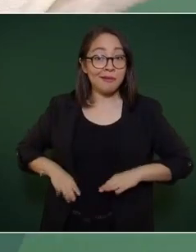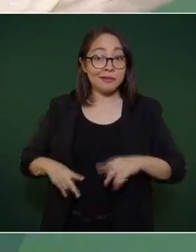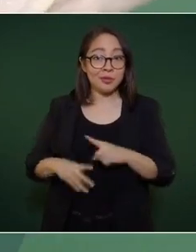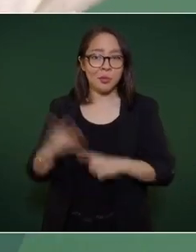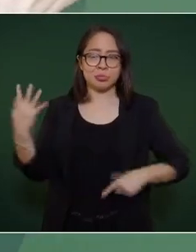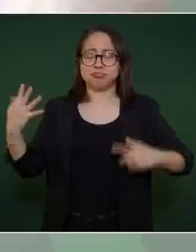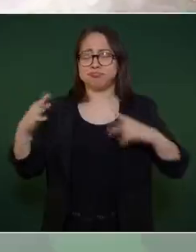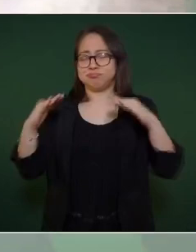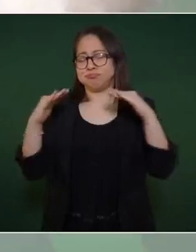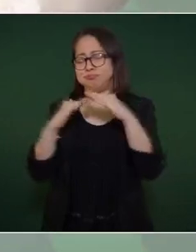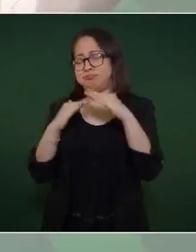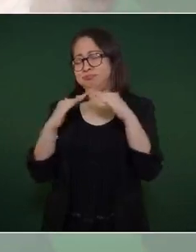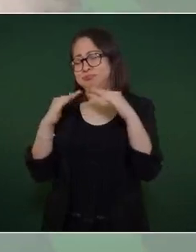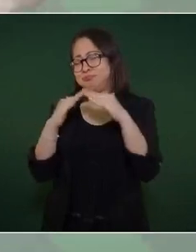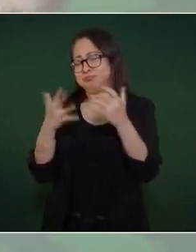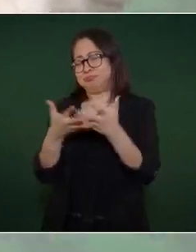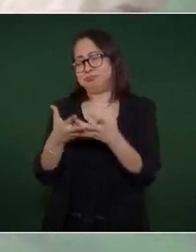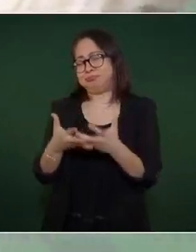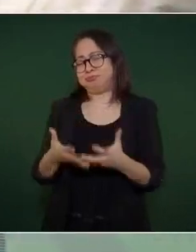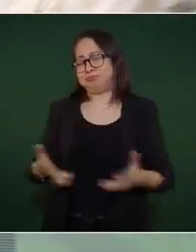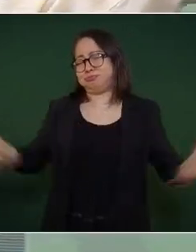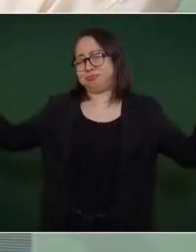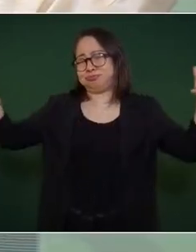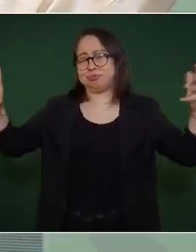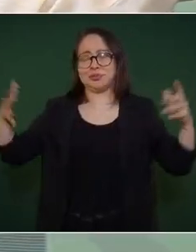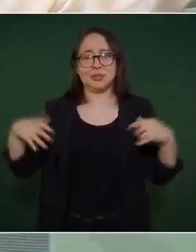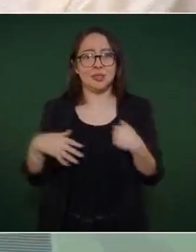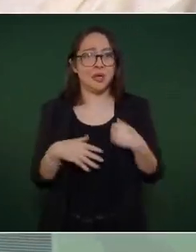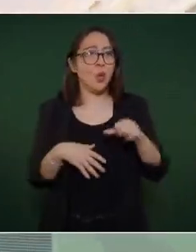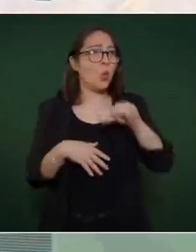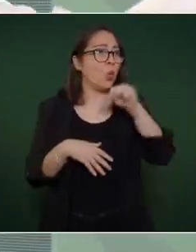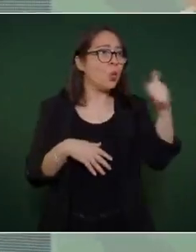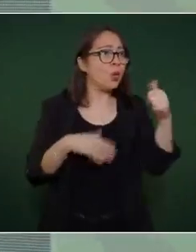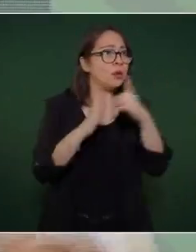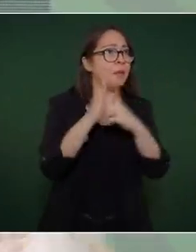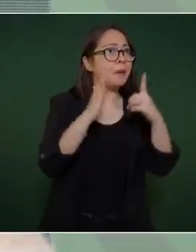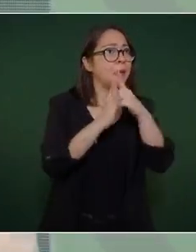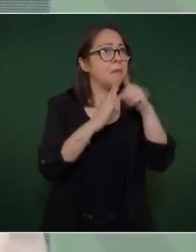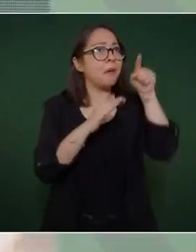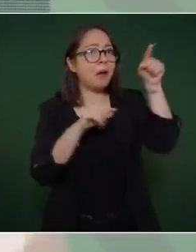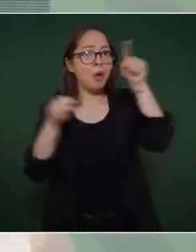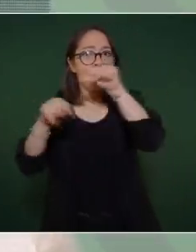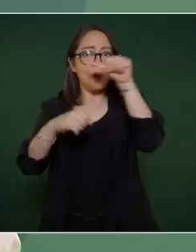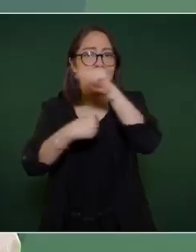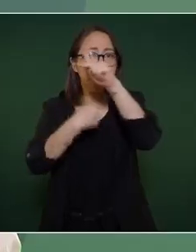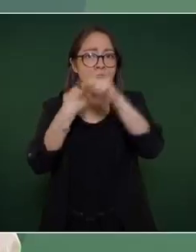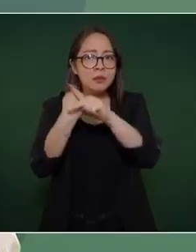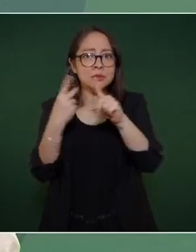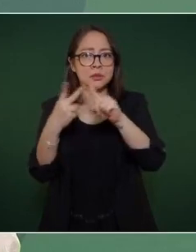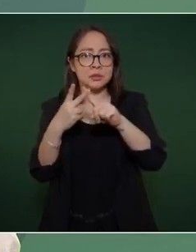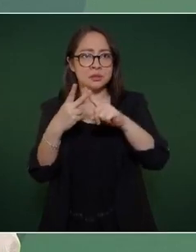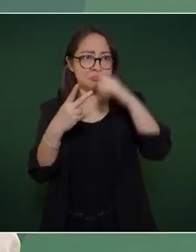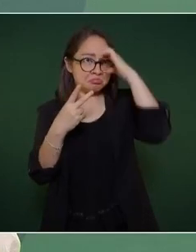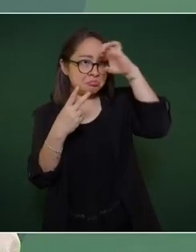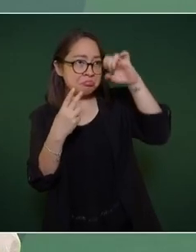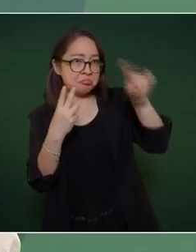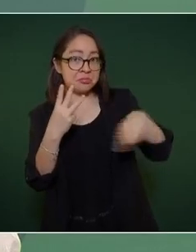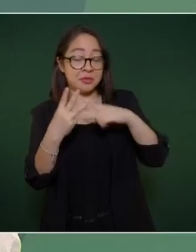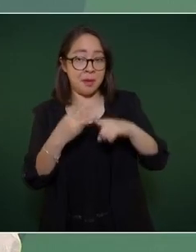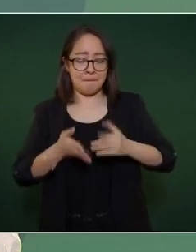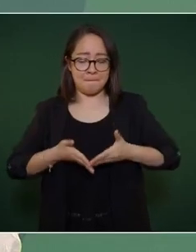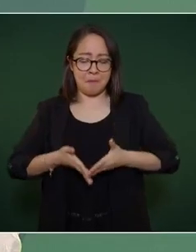Grandes residencias, departamentos en el extranjero, yates,